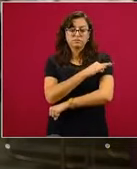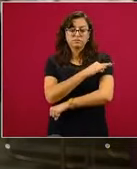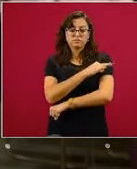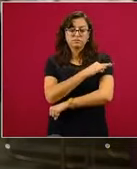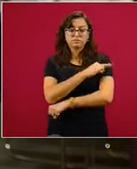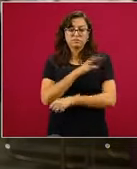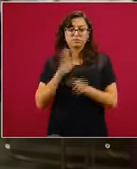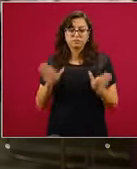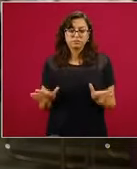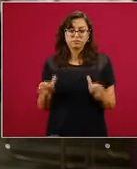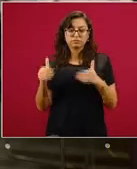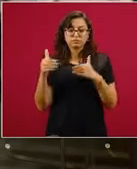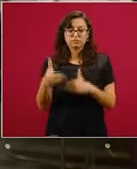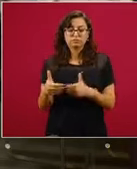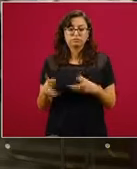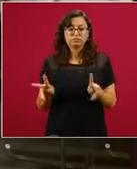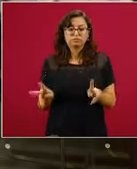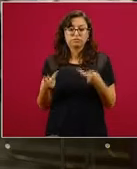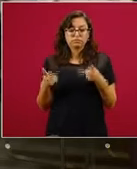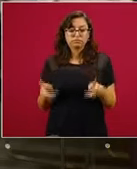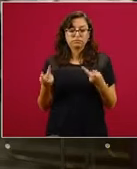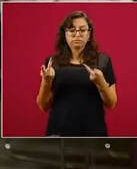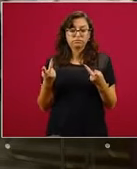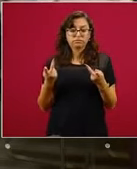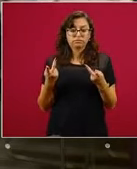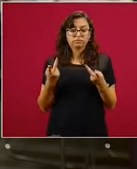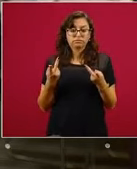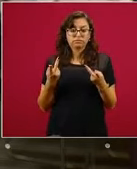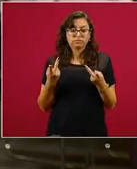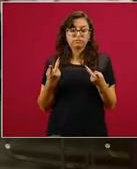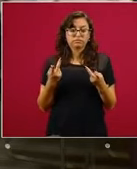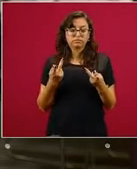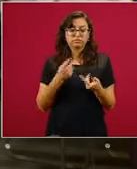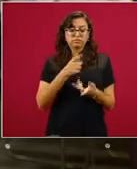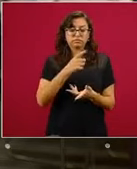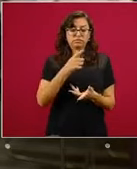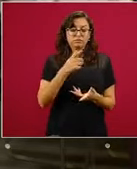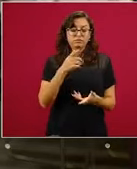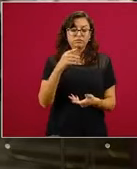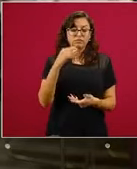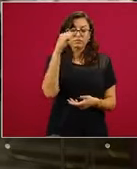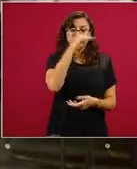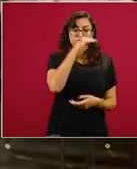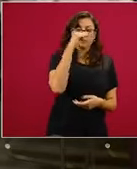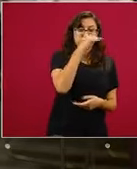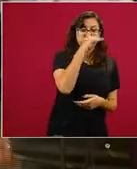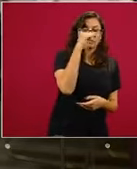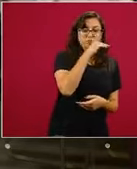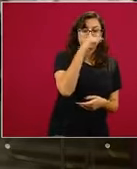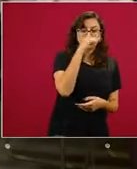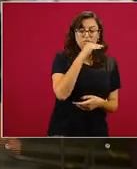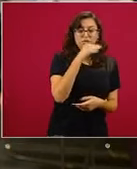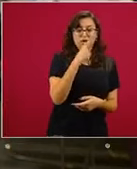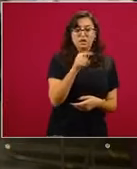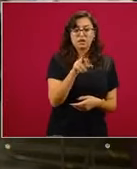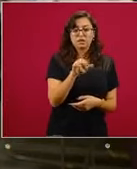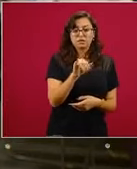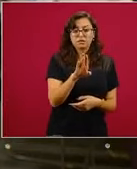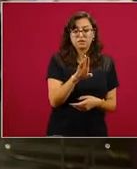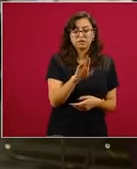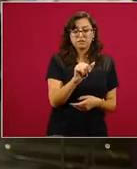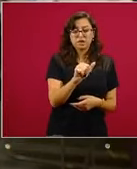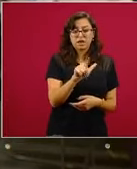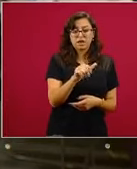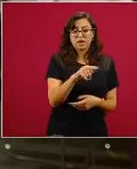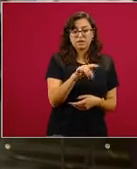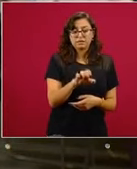y empaquetada para venderse y utilizarse en el sector salud, que es la trivalente, y la